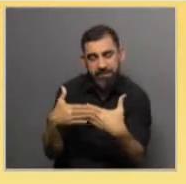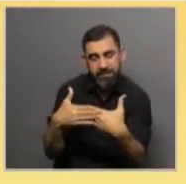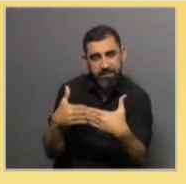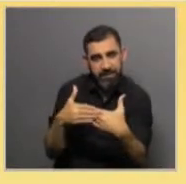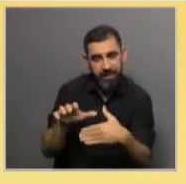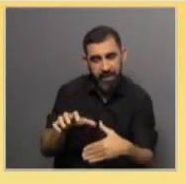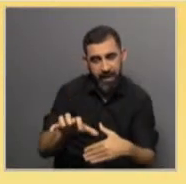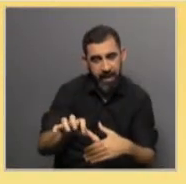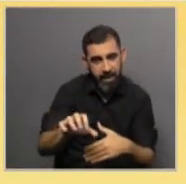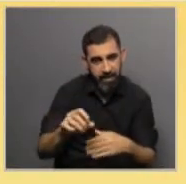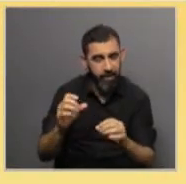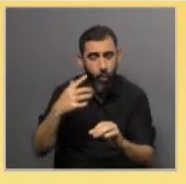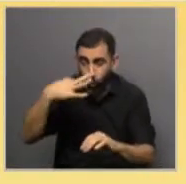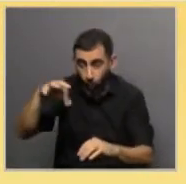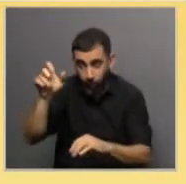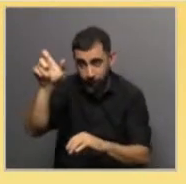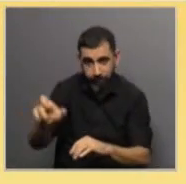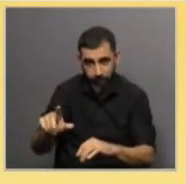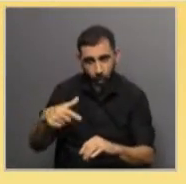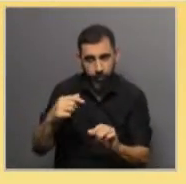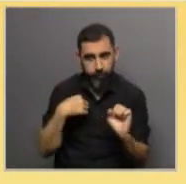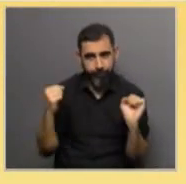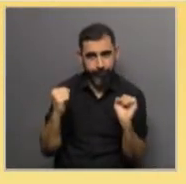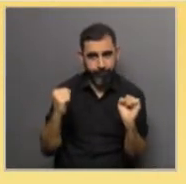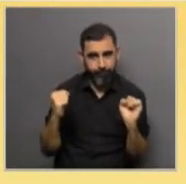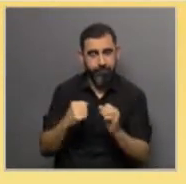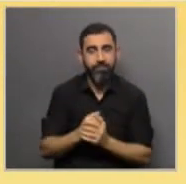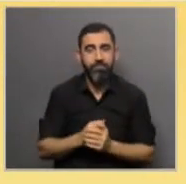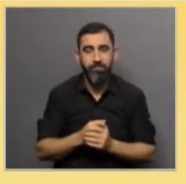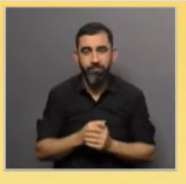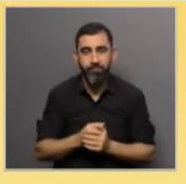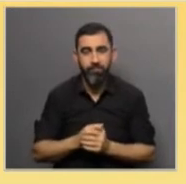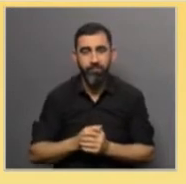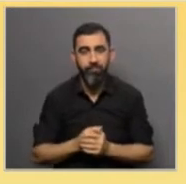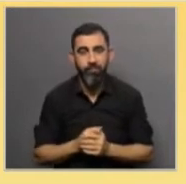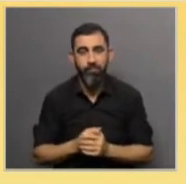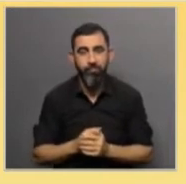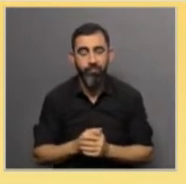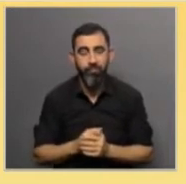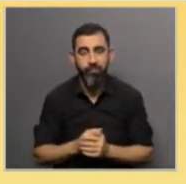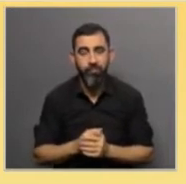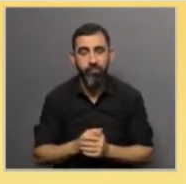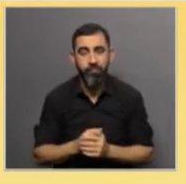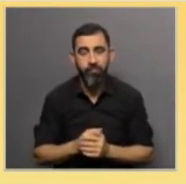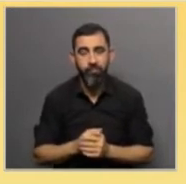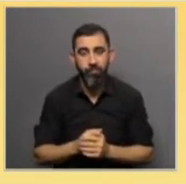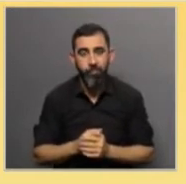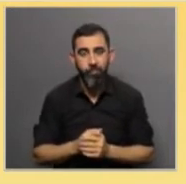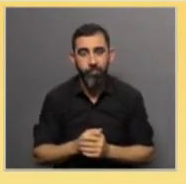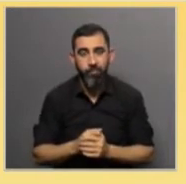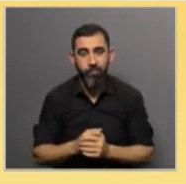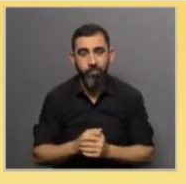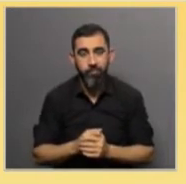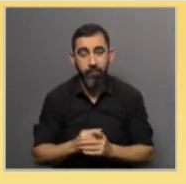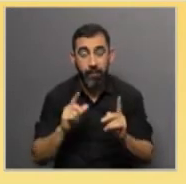la Grammostola quirogai. Y bueno, pero fue el único del grupo. Está bien. Pero, de todas maneras, sí,